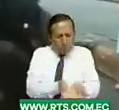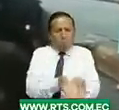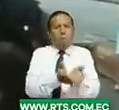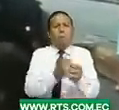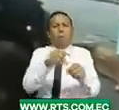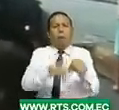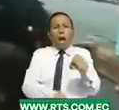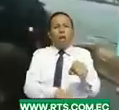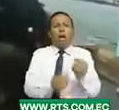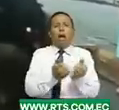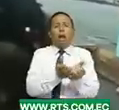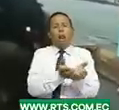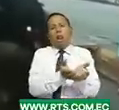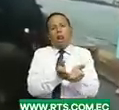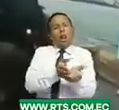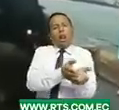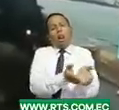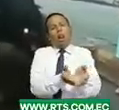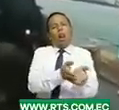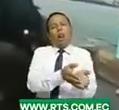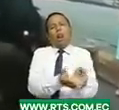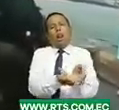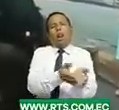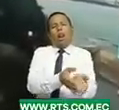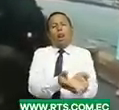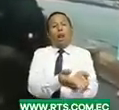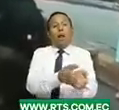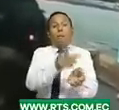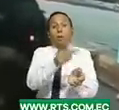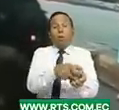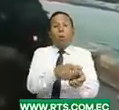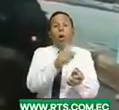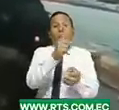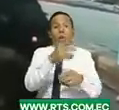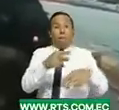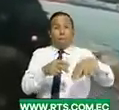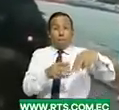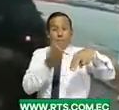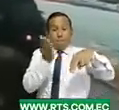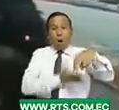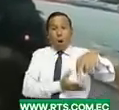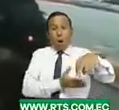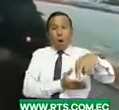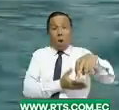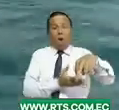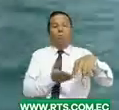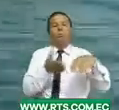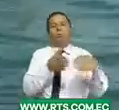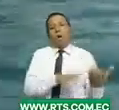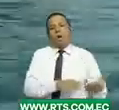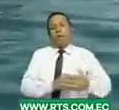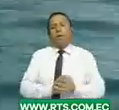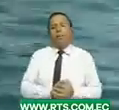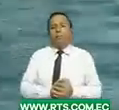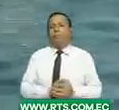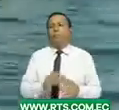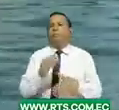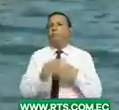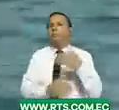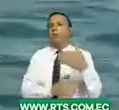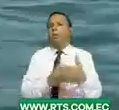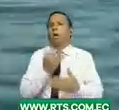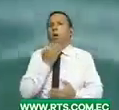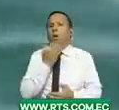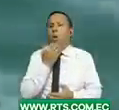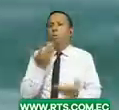pierde una de sus extremidades aparentemente y fallece. Horas más tarde, los pescadores alertaron de la presencia de otro